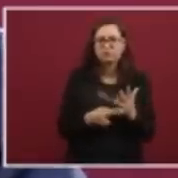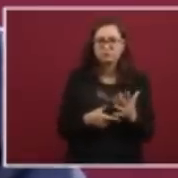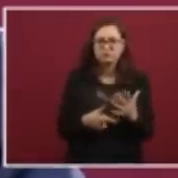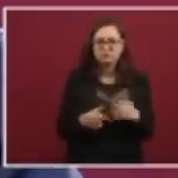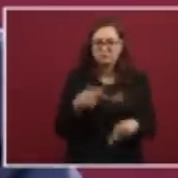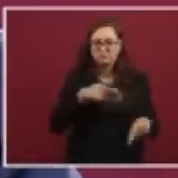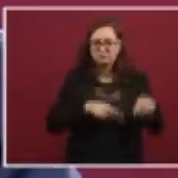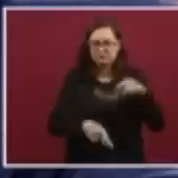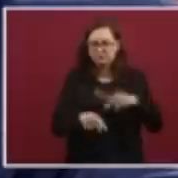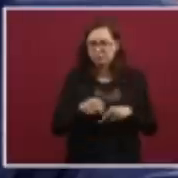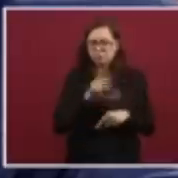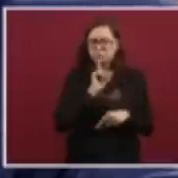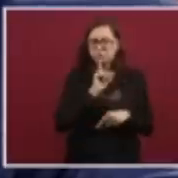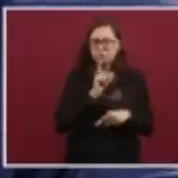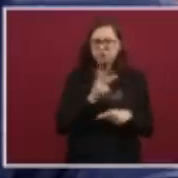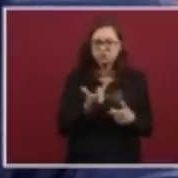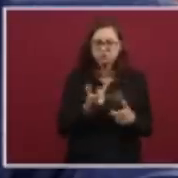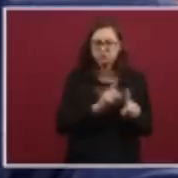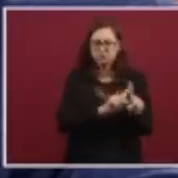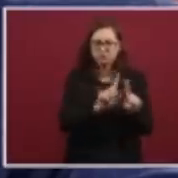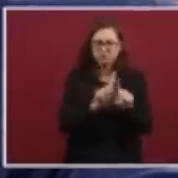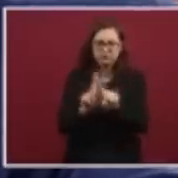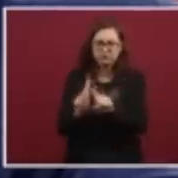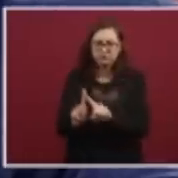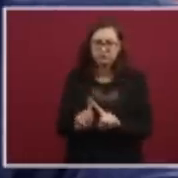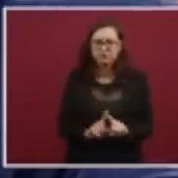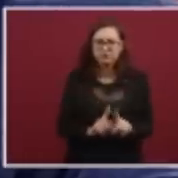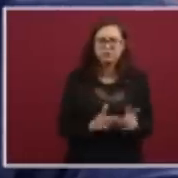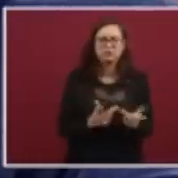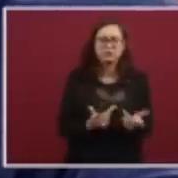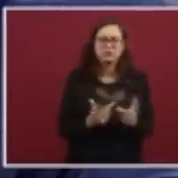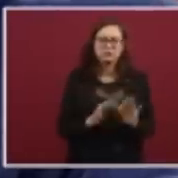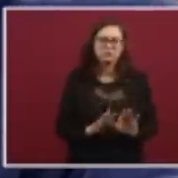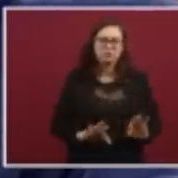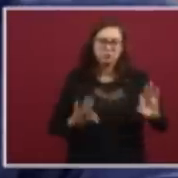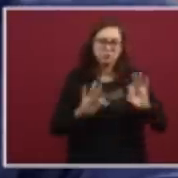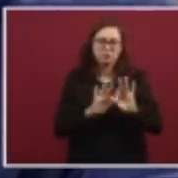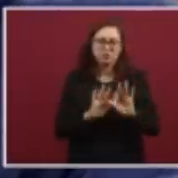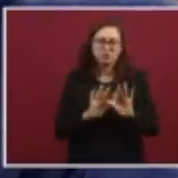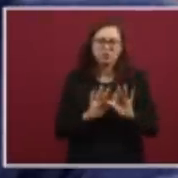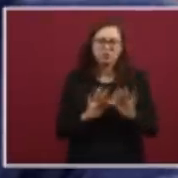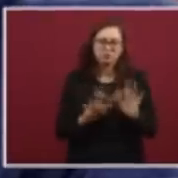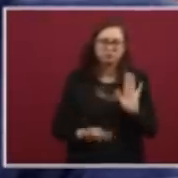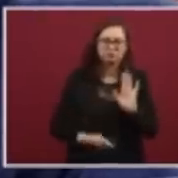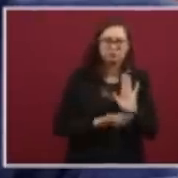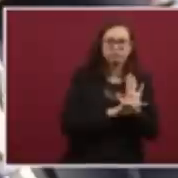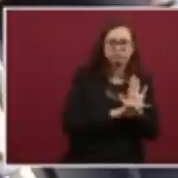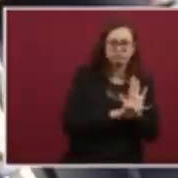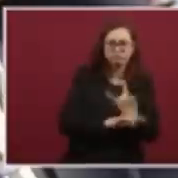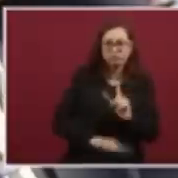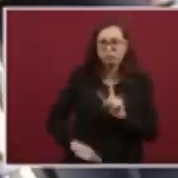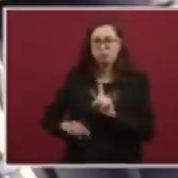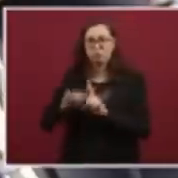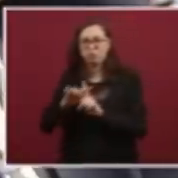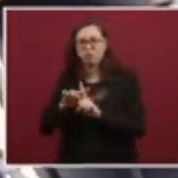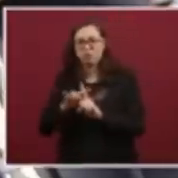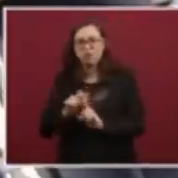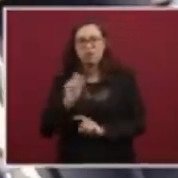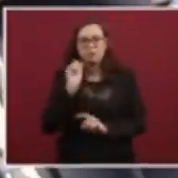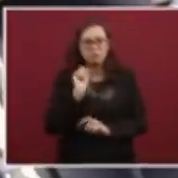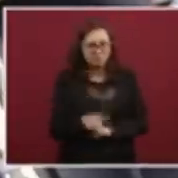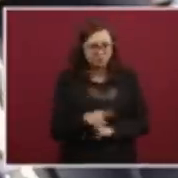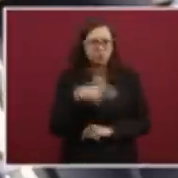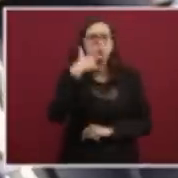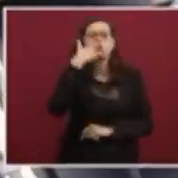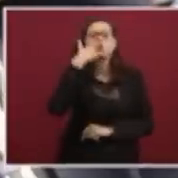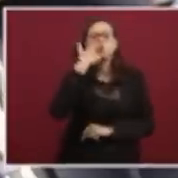para atrás ese compromiso por varias razones, pero este es un punto que es el lado negativo. El lado positivo es que ellos mismos están